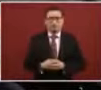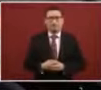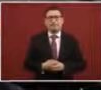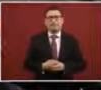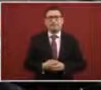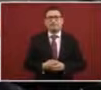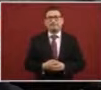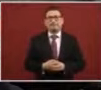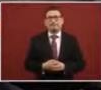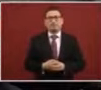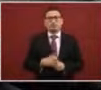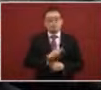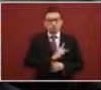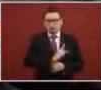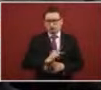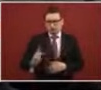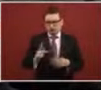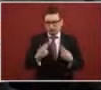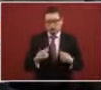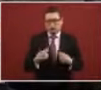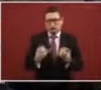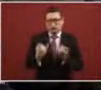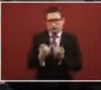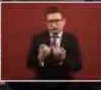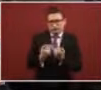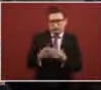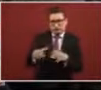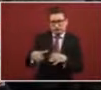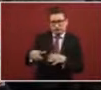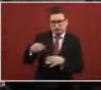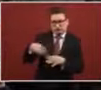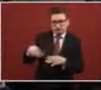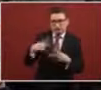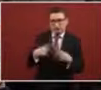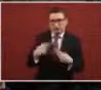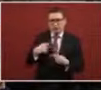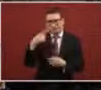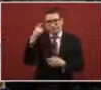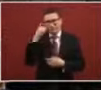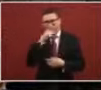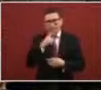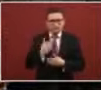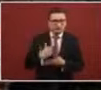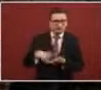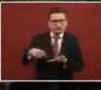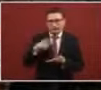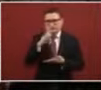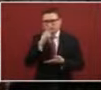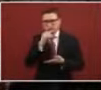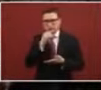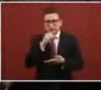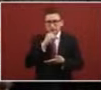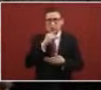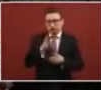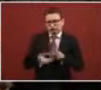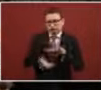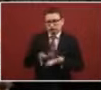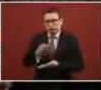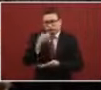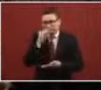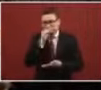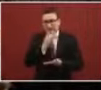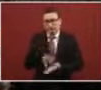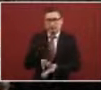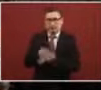en toda la población, pero en particular en la que no tiene acceso a estos medicamentos y servicios gratuitos, ese